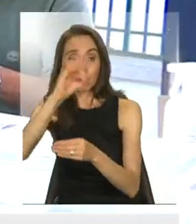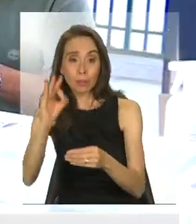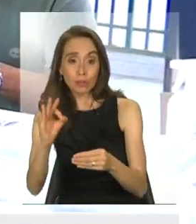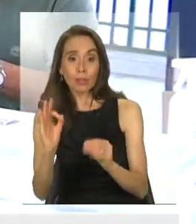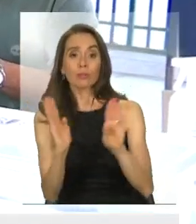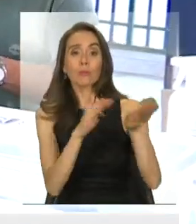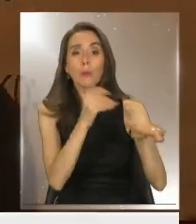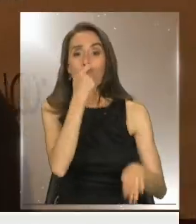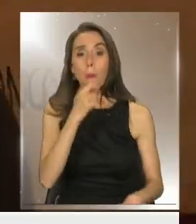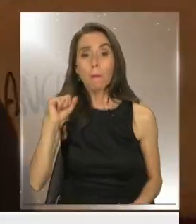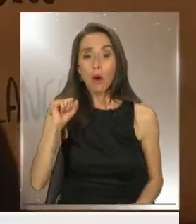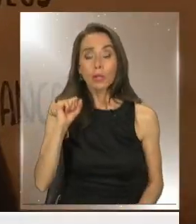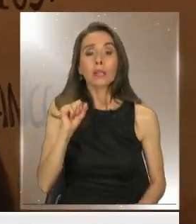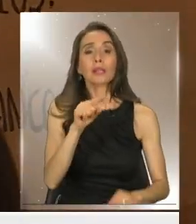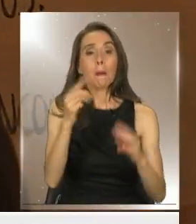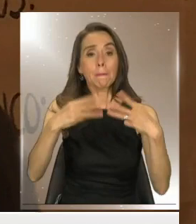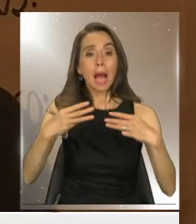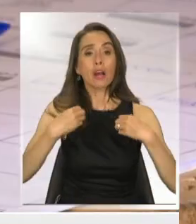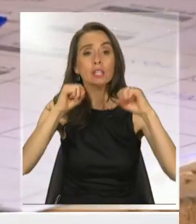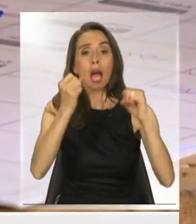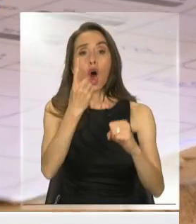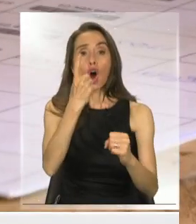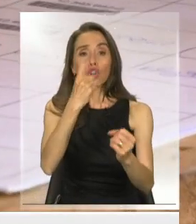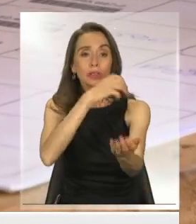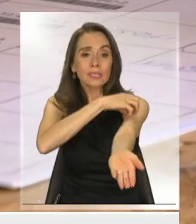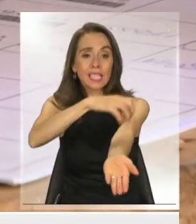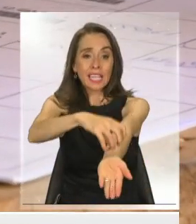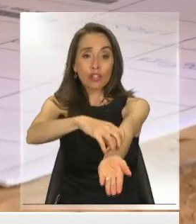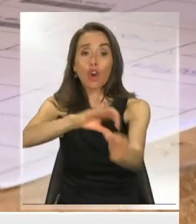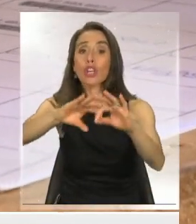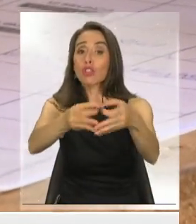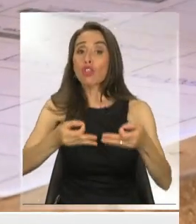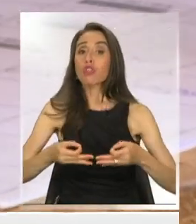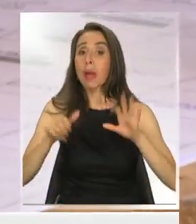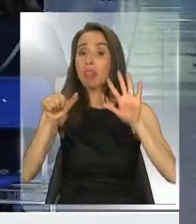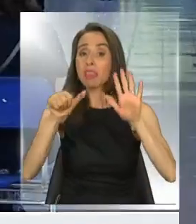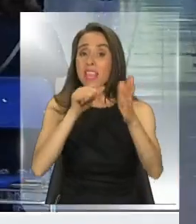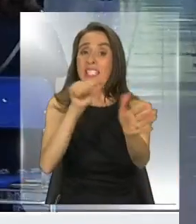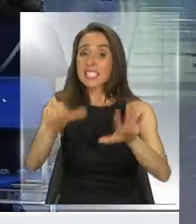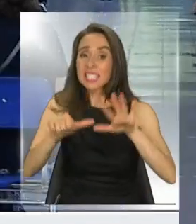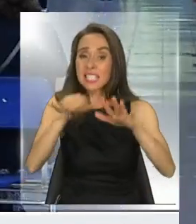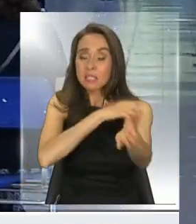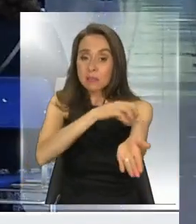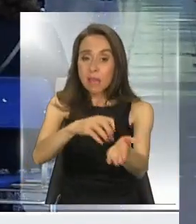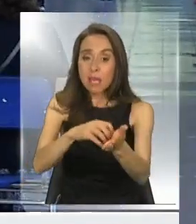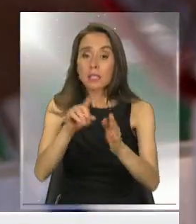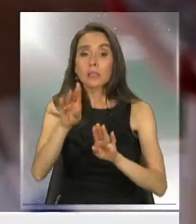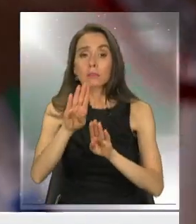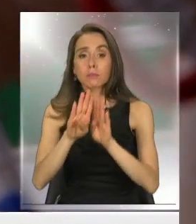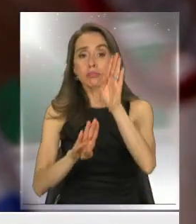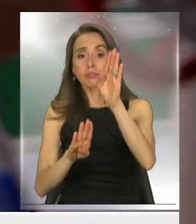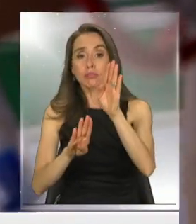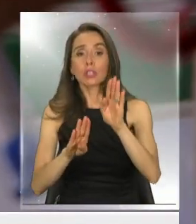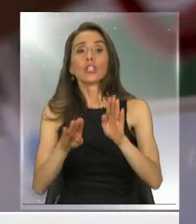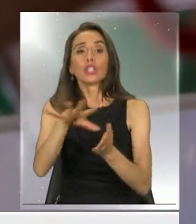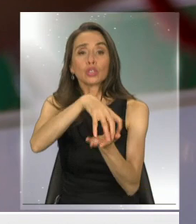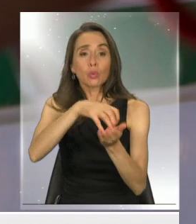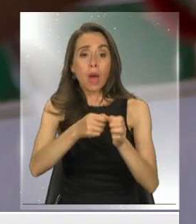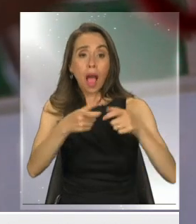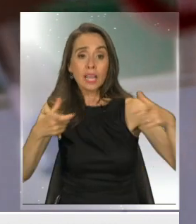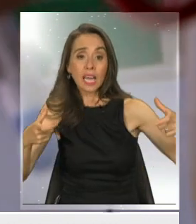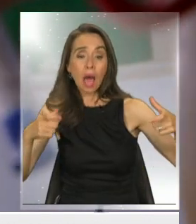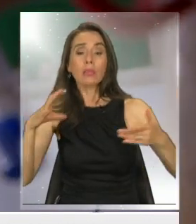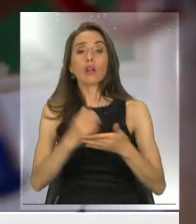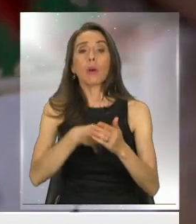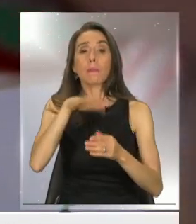ganó en 11 de las 16 regiones y la clave del éxito fue una: arrasó en las grandes ciudades. Pero